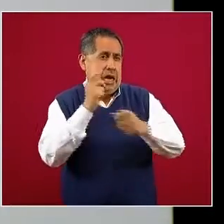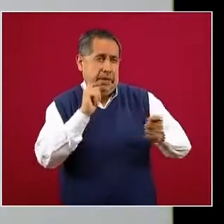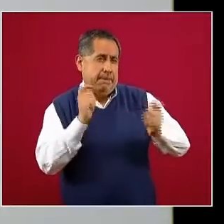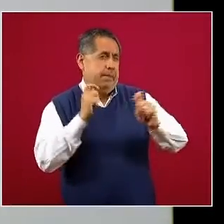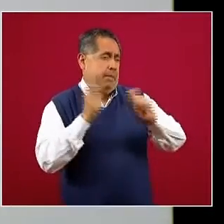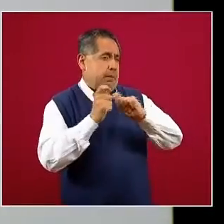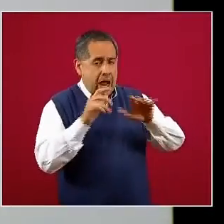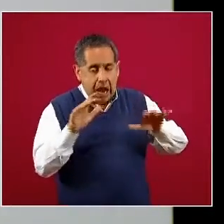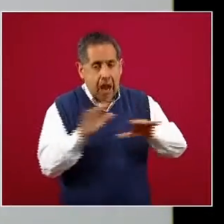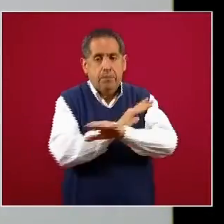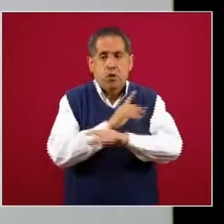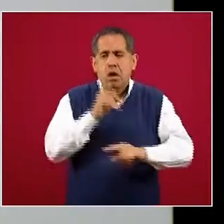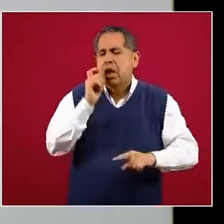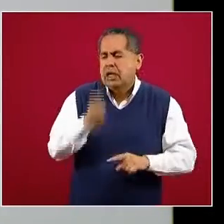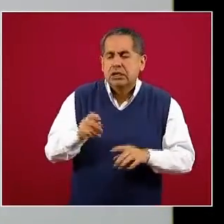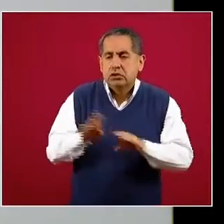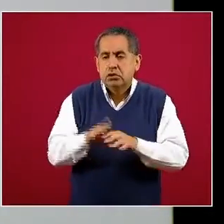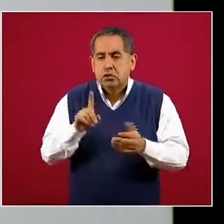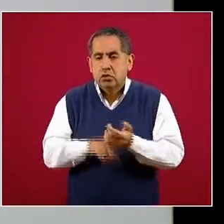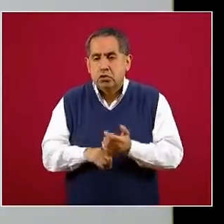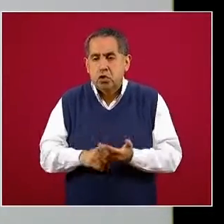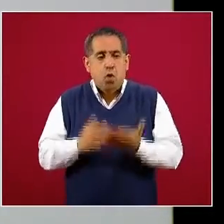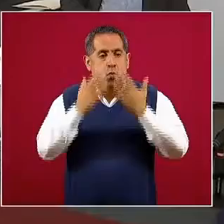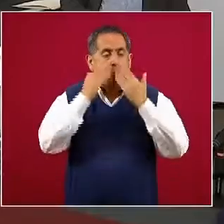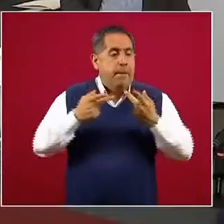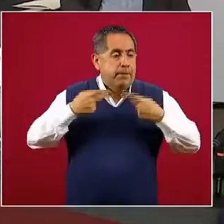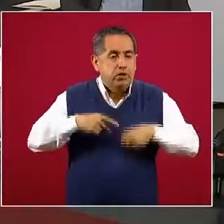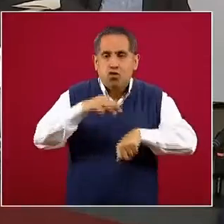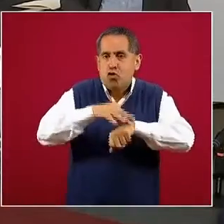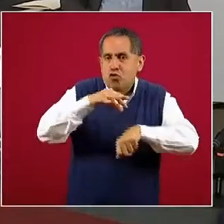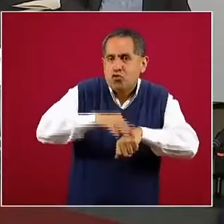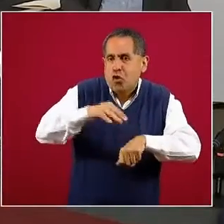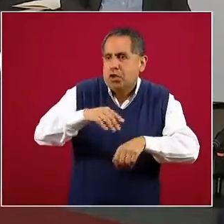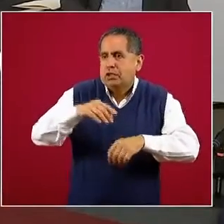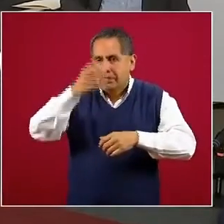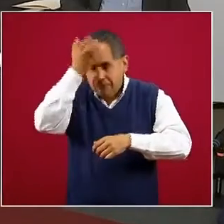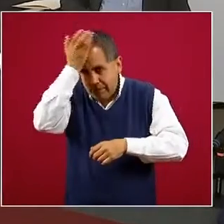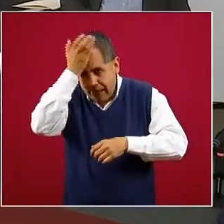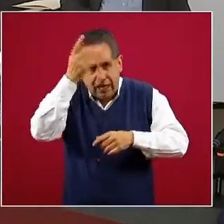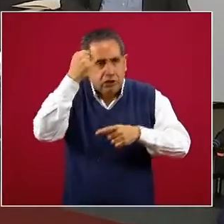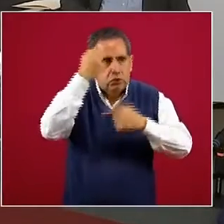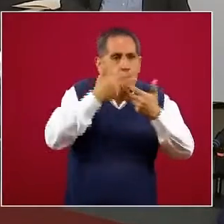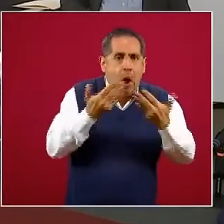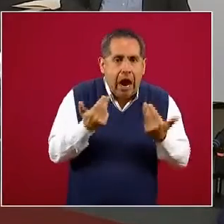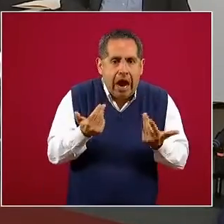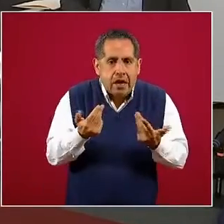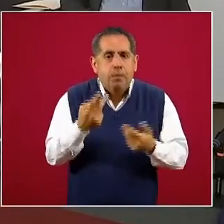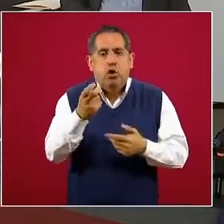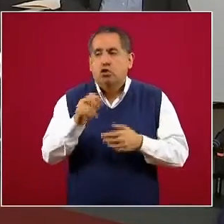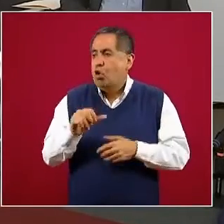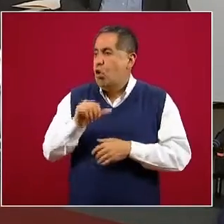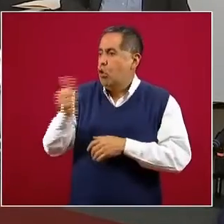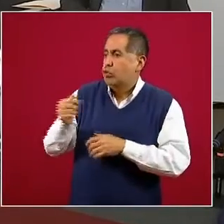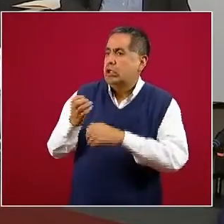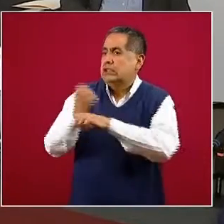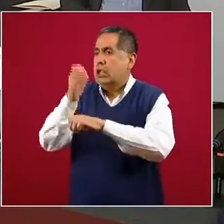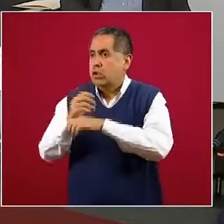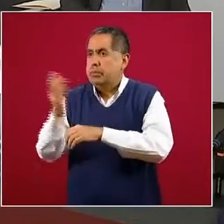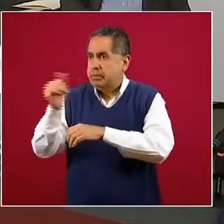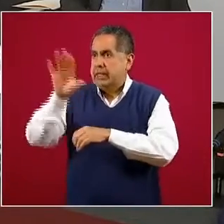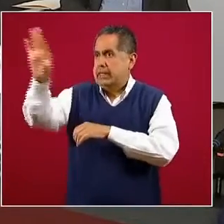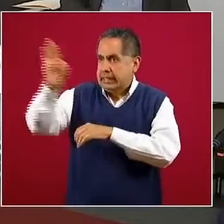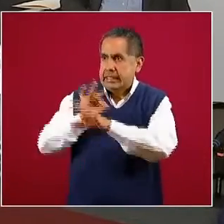y apellido de otro paciente y se le informó a los familiares de inmediato y se corrigió el